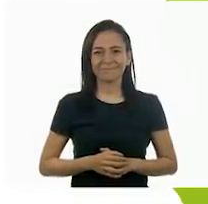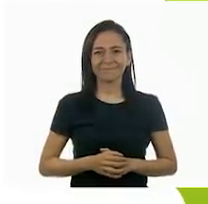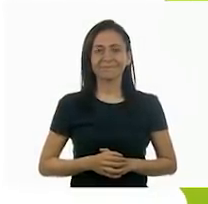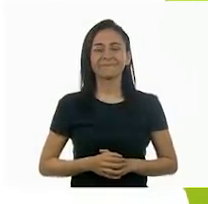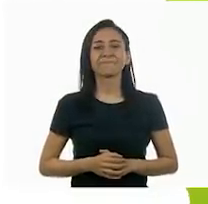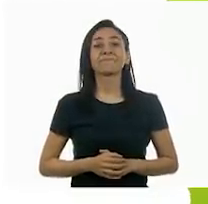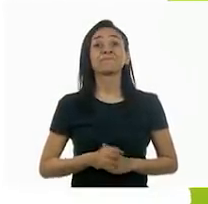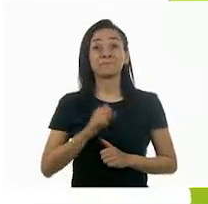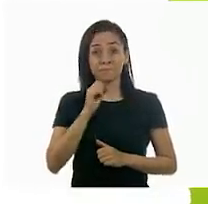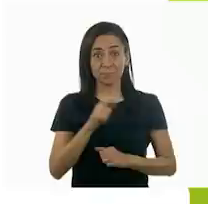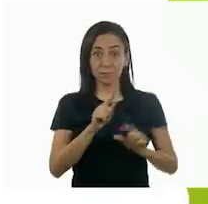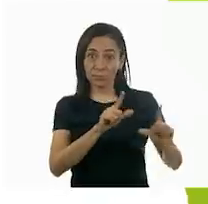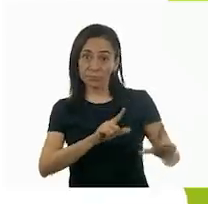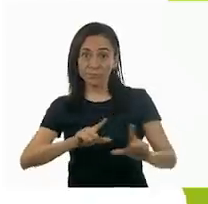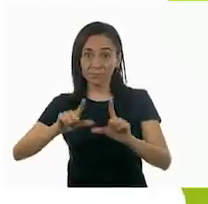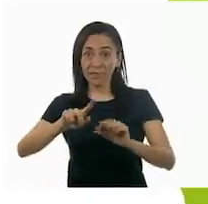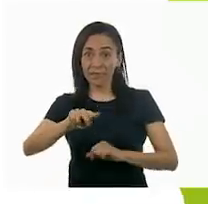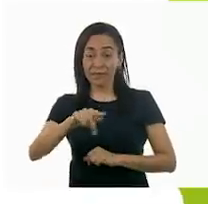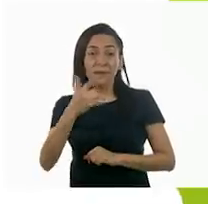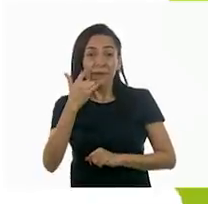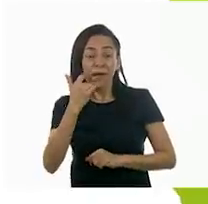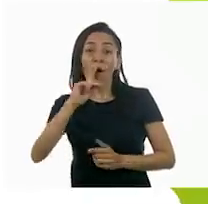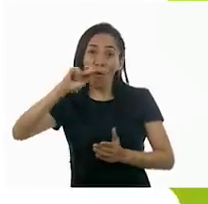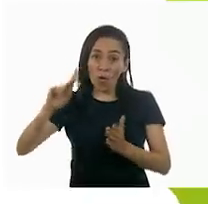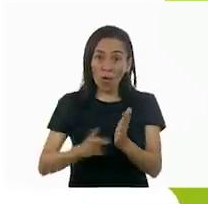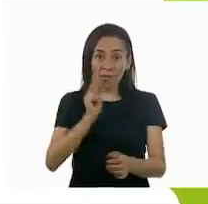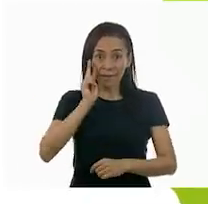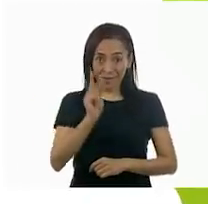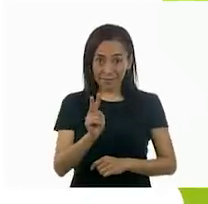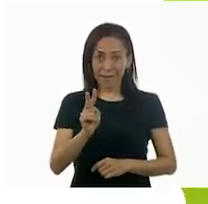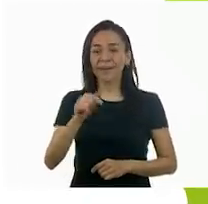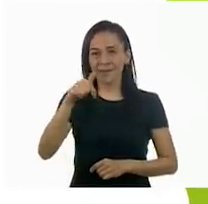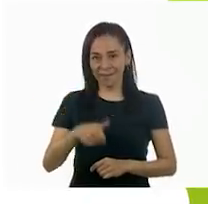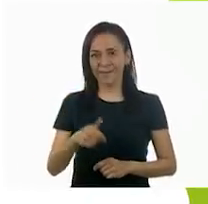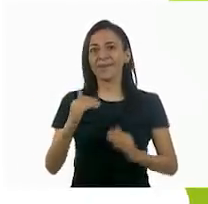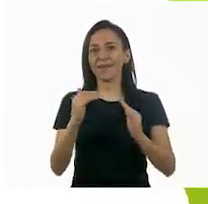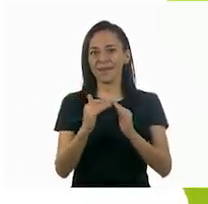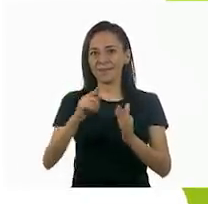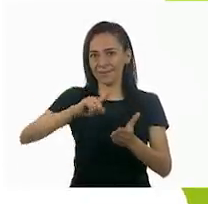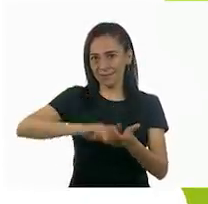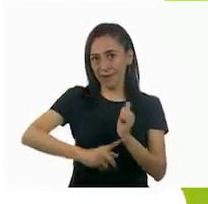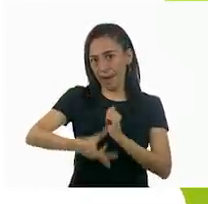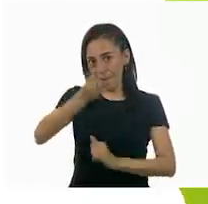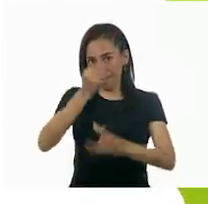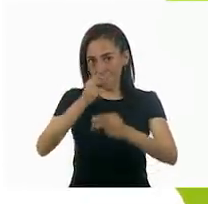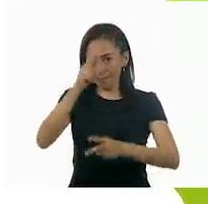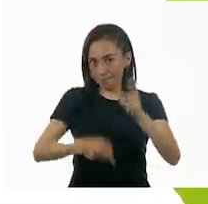Si quieres volver a ver los programas de Aprende en Casa 2, los puedes encontrar en la